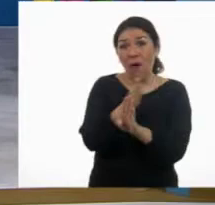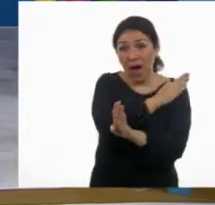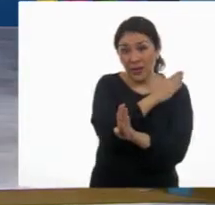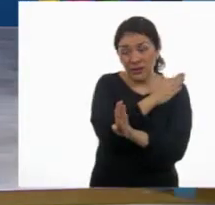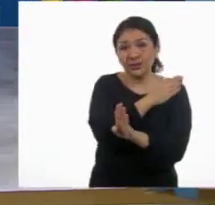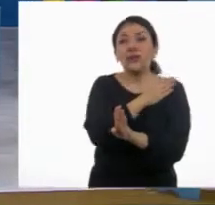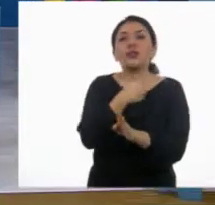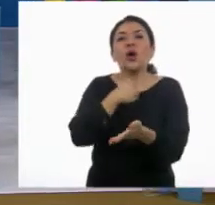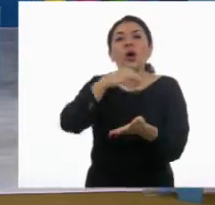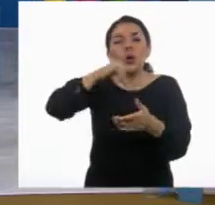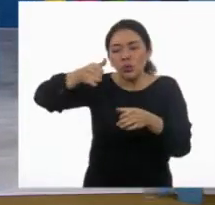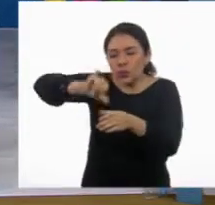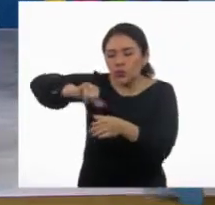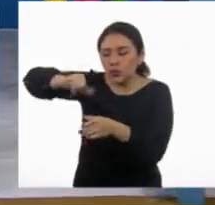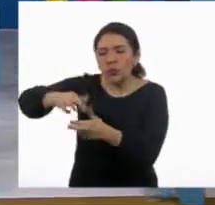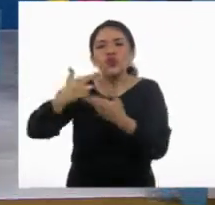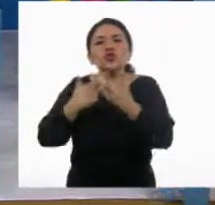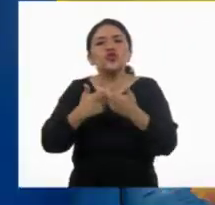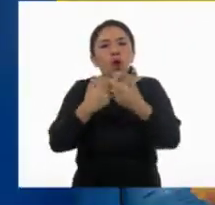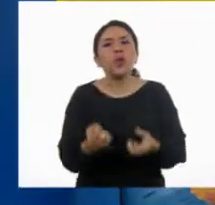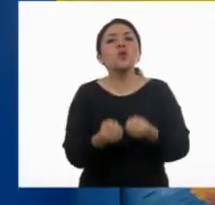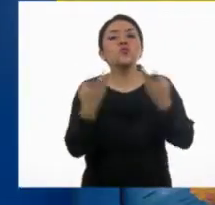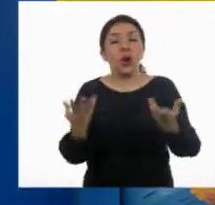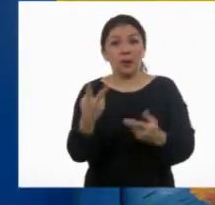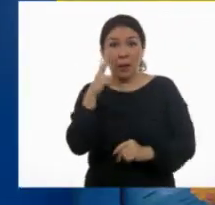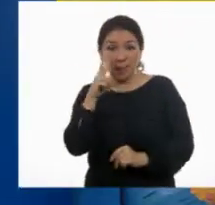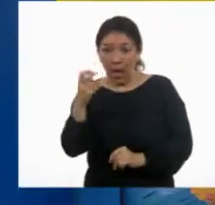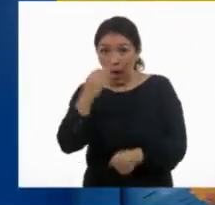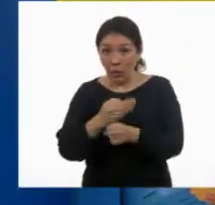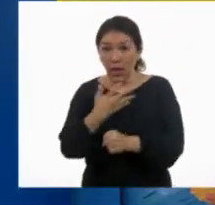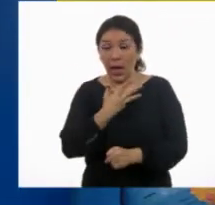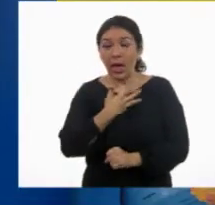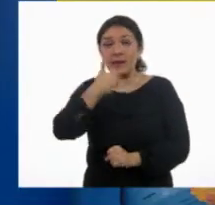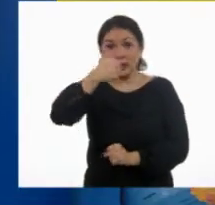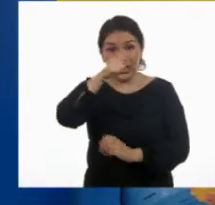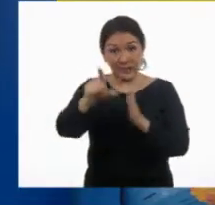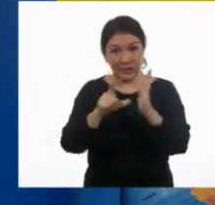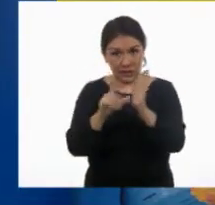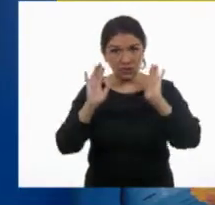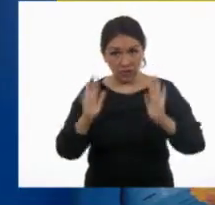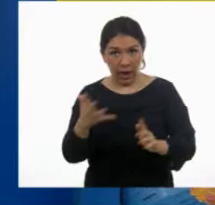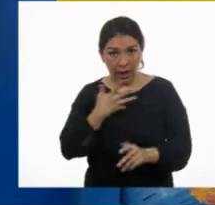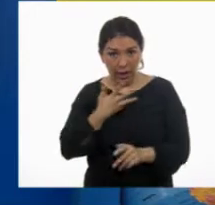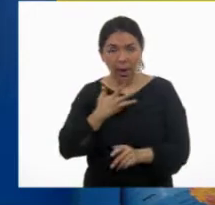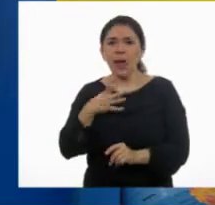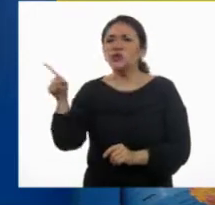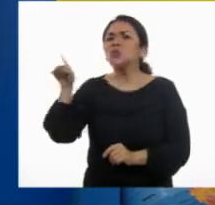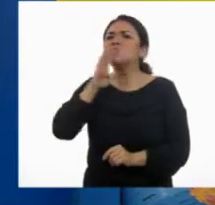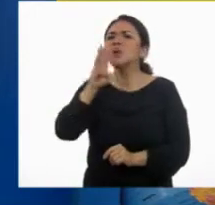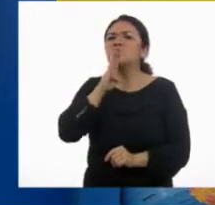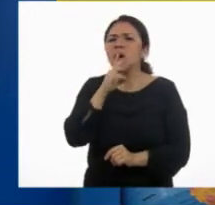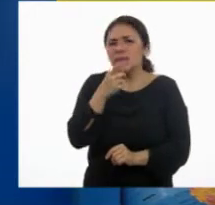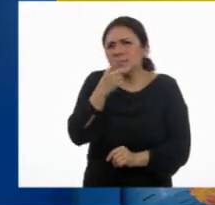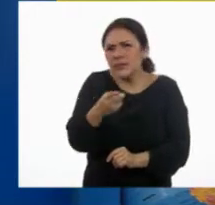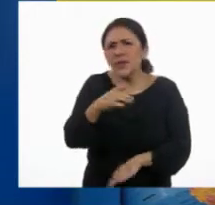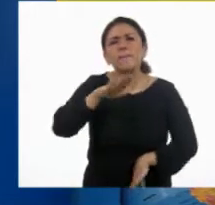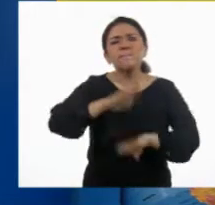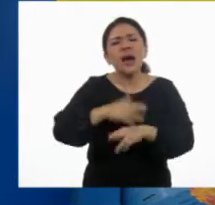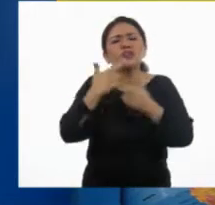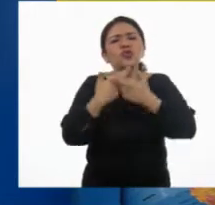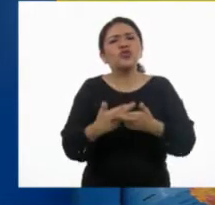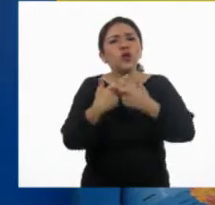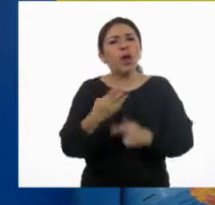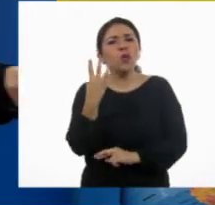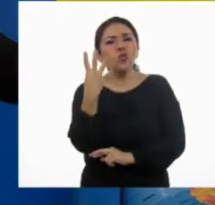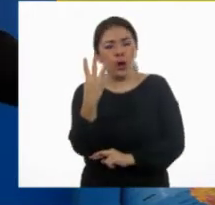que envasar. Perfecto. Aquí ya con esto ya tenemos 6 litros, ¿verdad? Que está pidiendo la mamá. Ahora, más